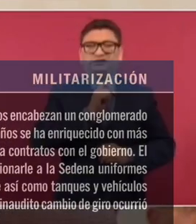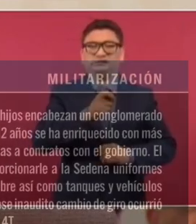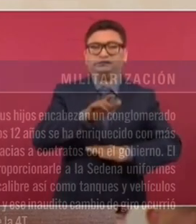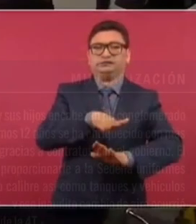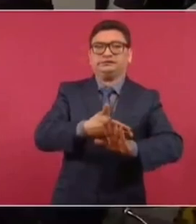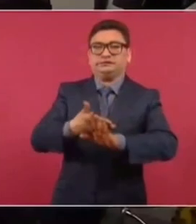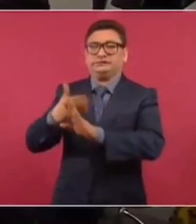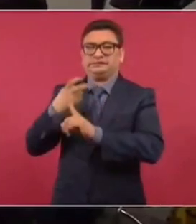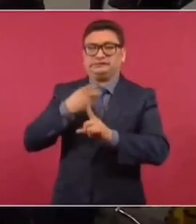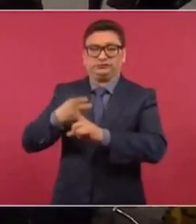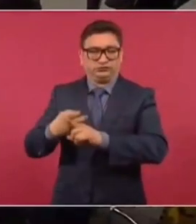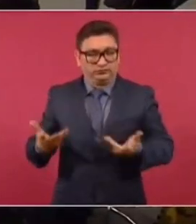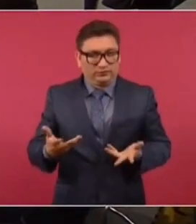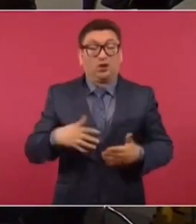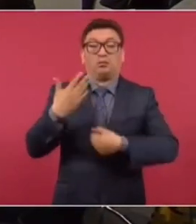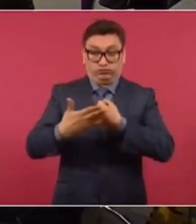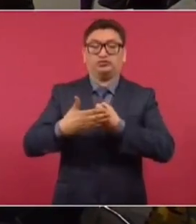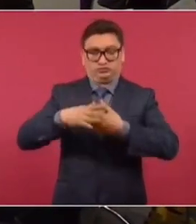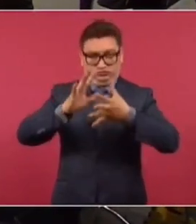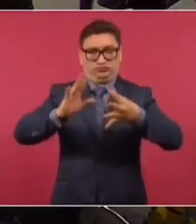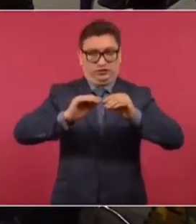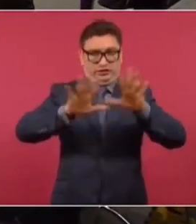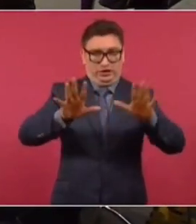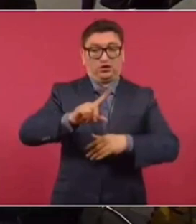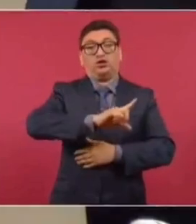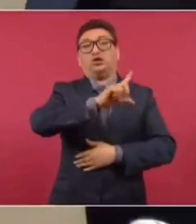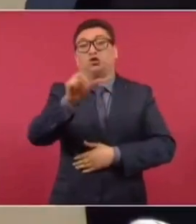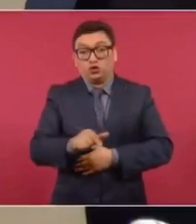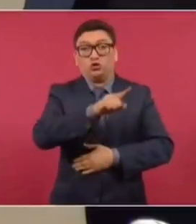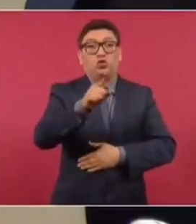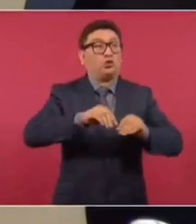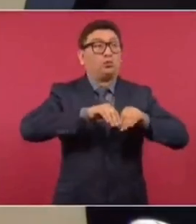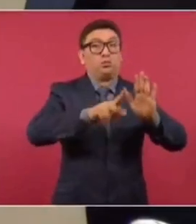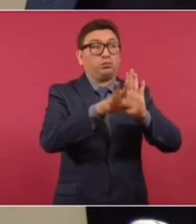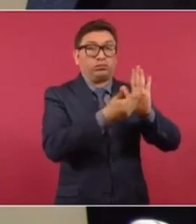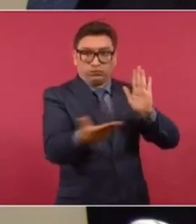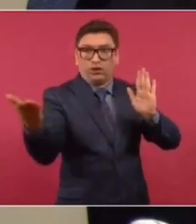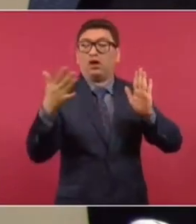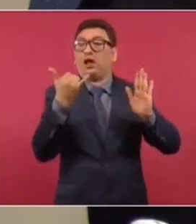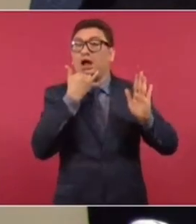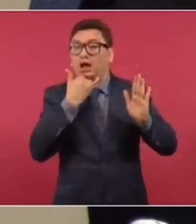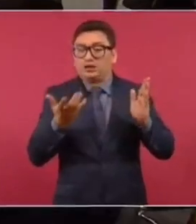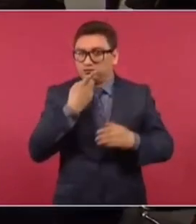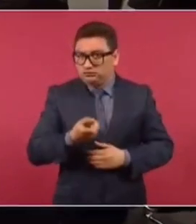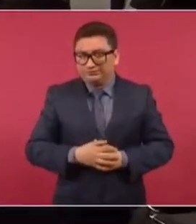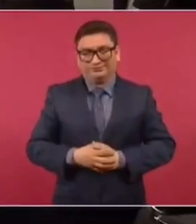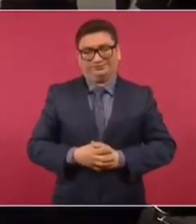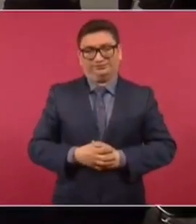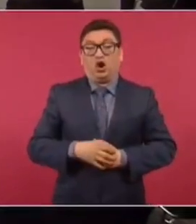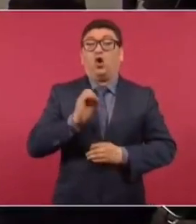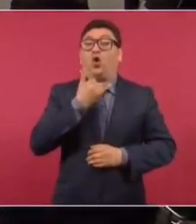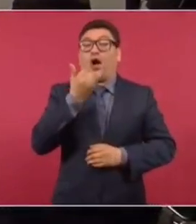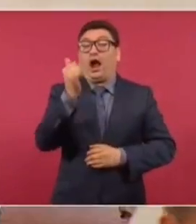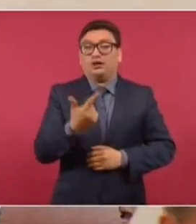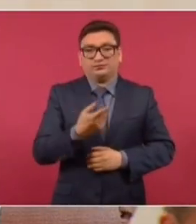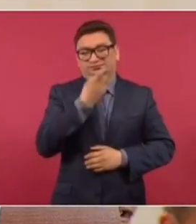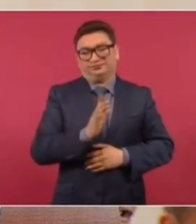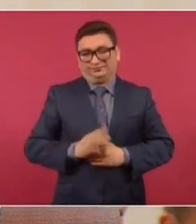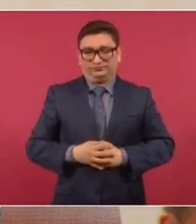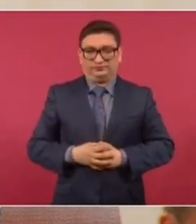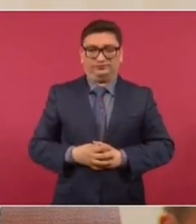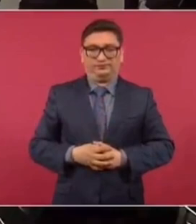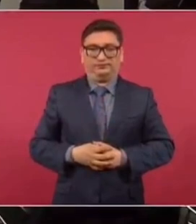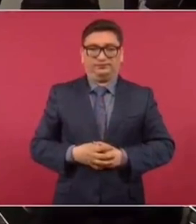Amarillismo. Se va a aclarar, pero ya ustedes no van a sacar otra portada diciendo de que se equivocaron.